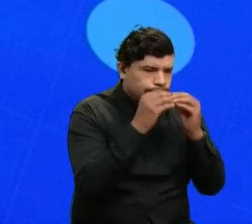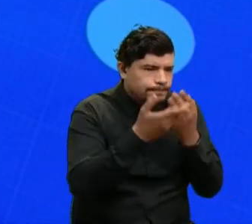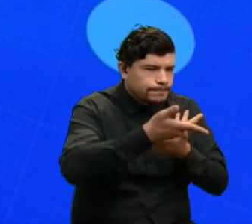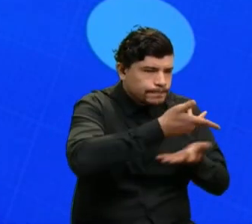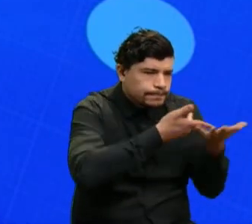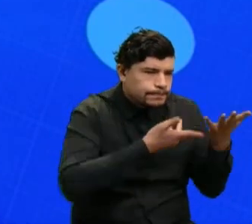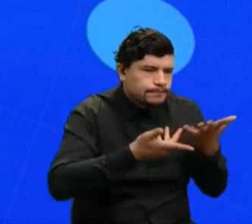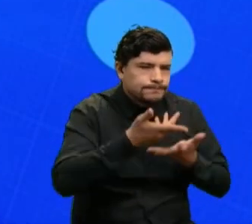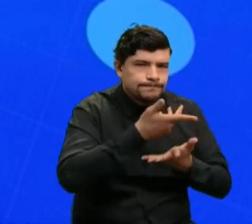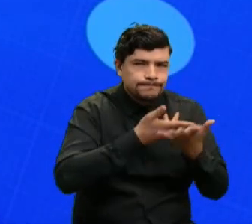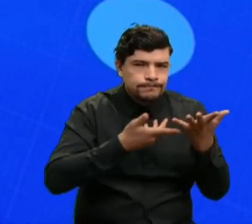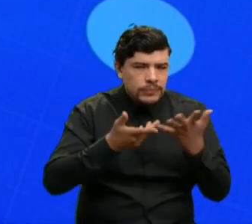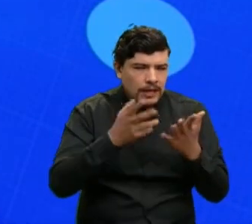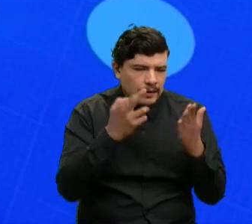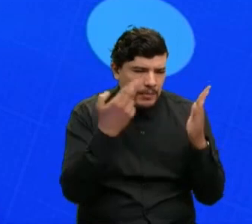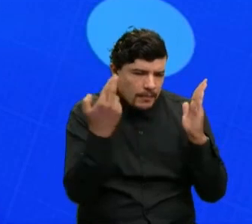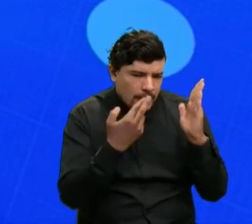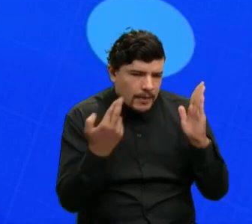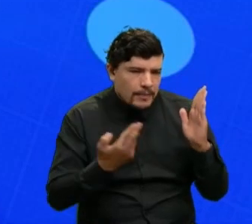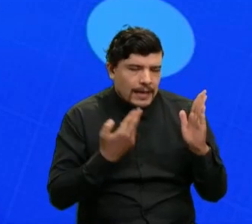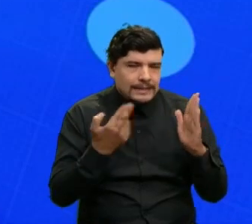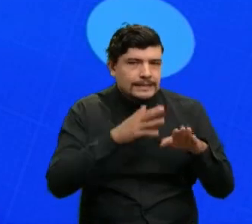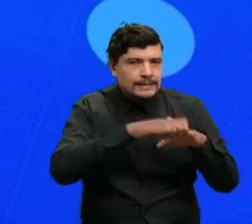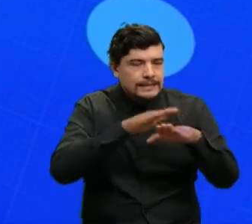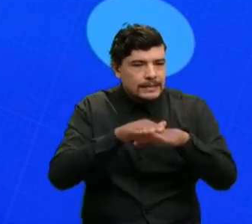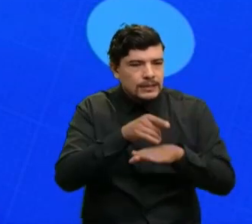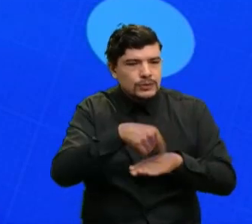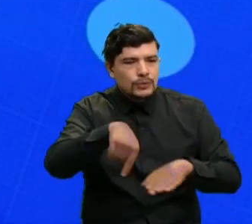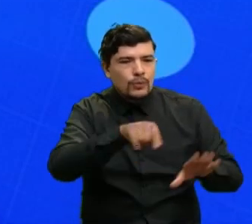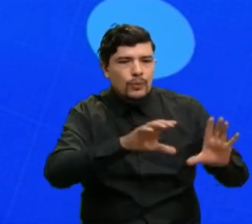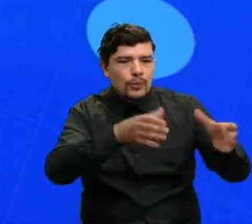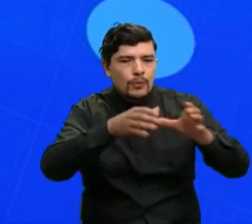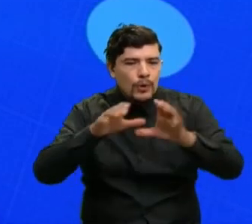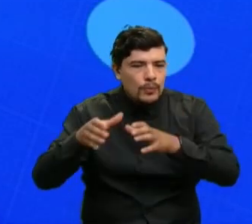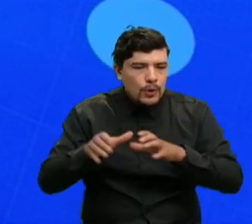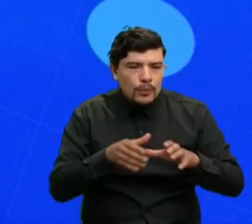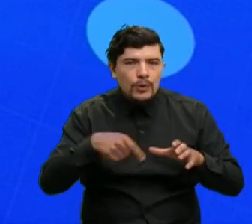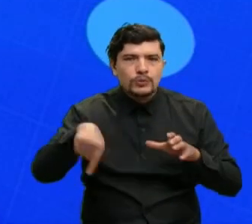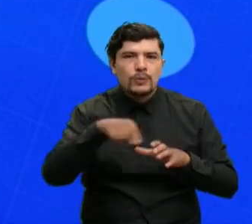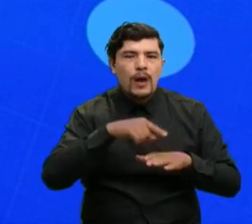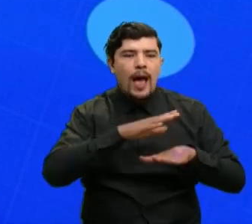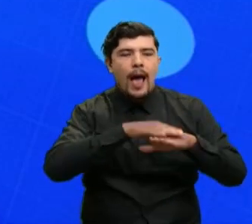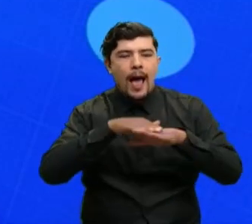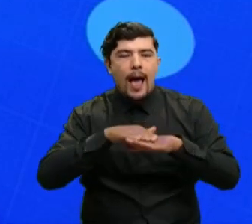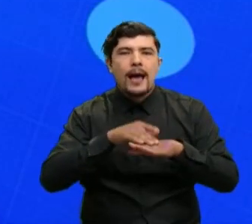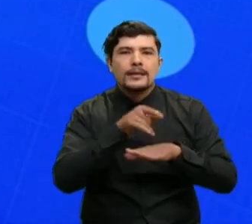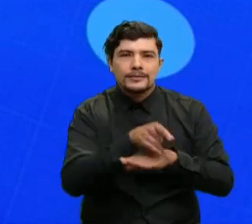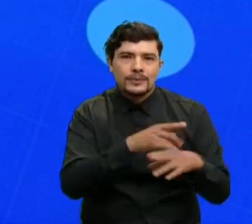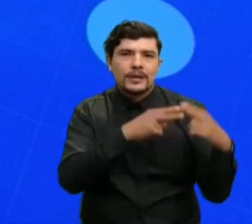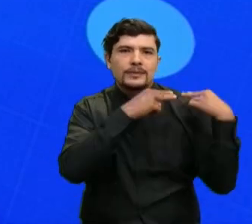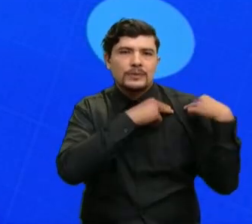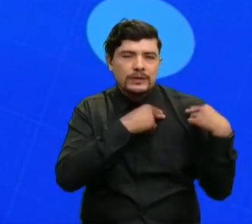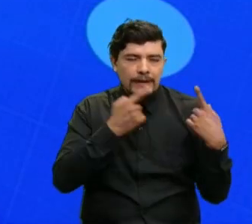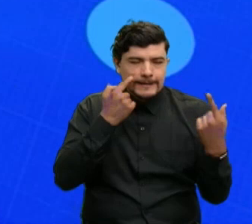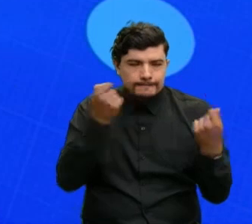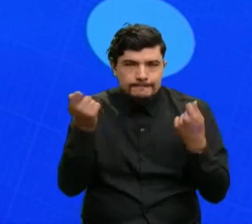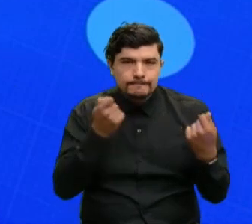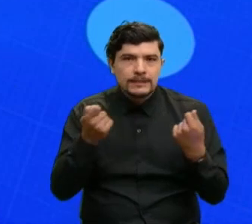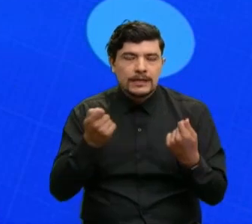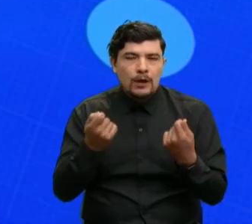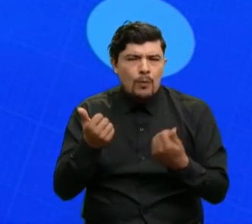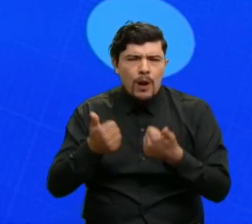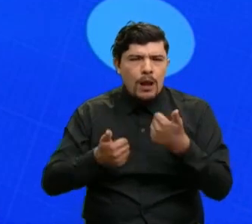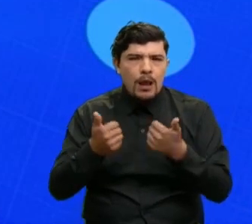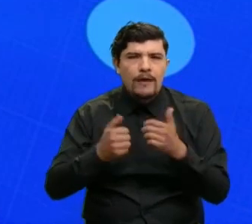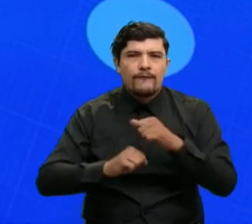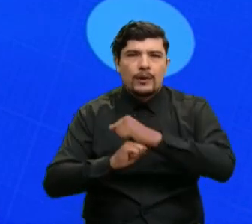sector cuál es su tarea de impacto en estos 14 días, fortalecer, como lo hemos venido trabajando con nuestro secretario